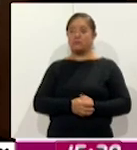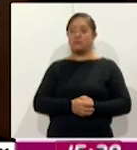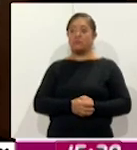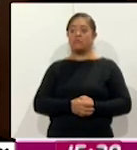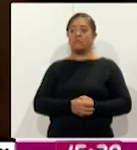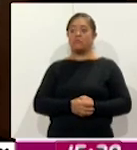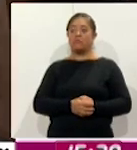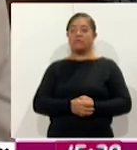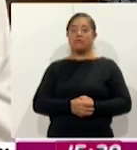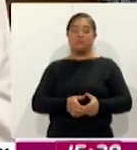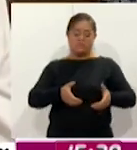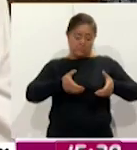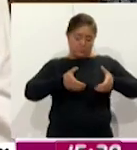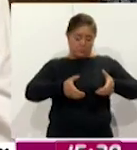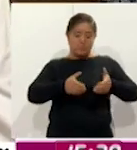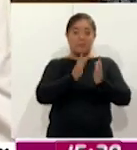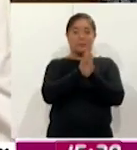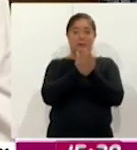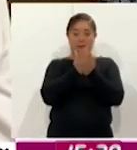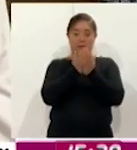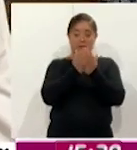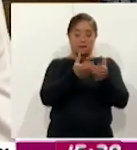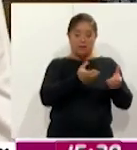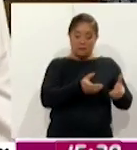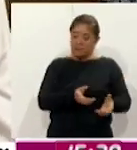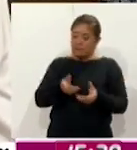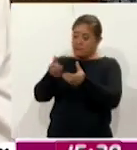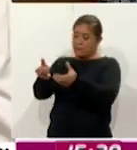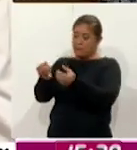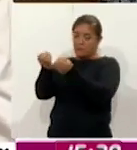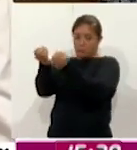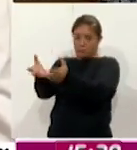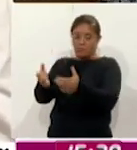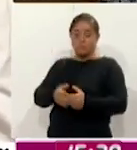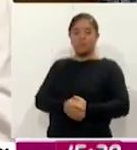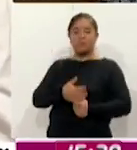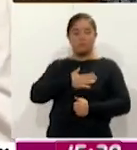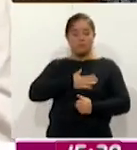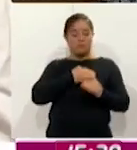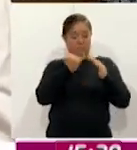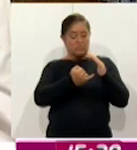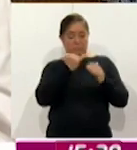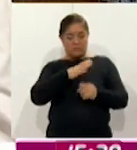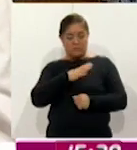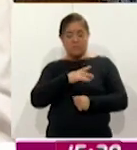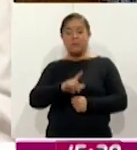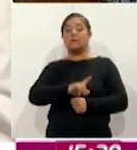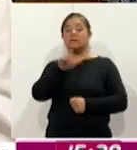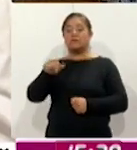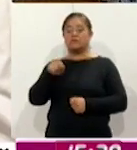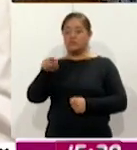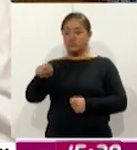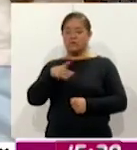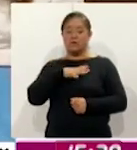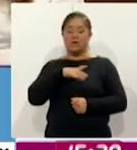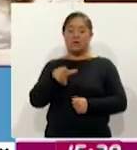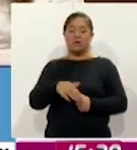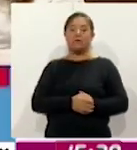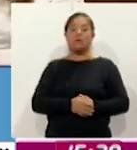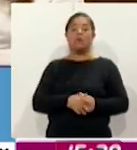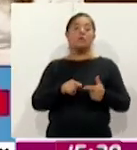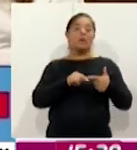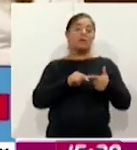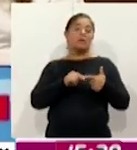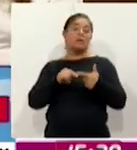se le llevan los módulos, que son los libros impresos que el ITEA tiene, y ya posteriormente al educando se le da una